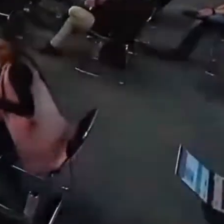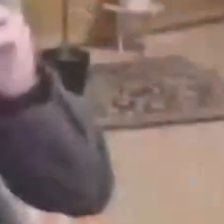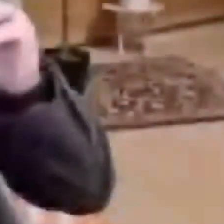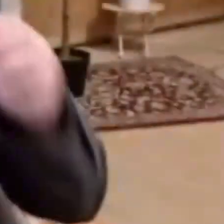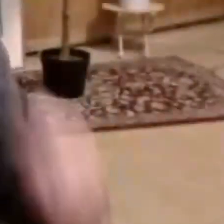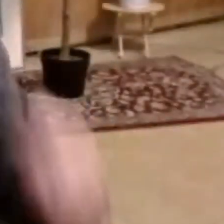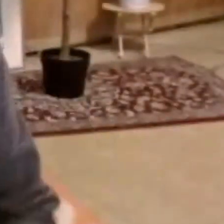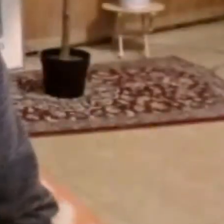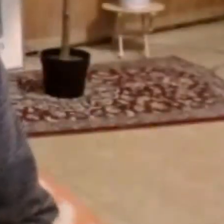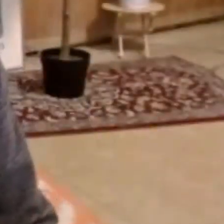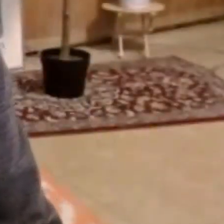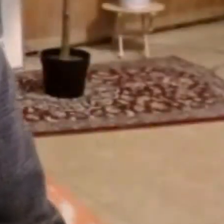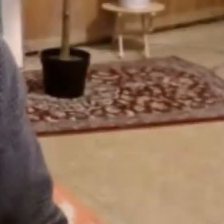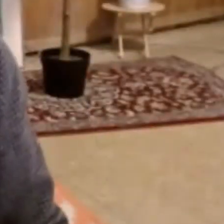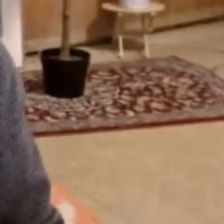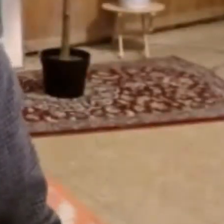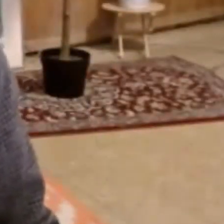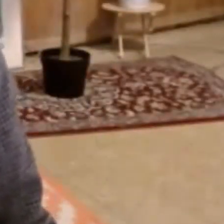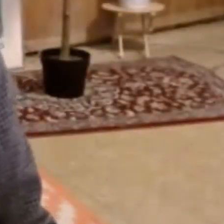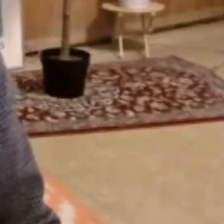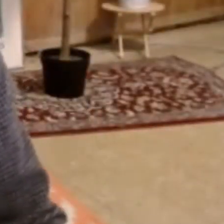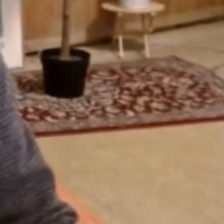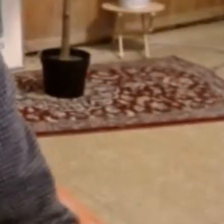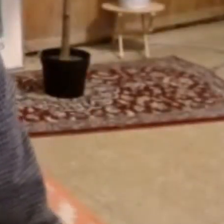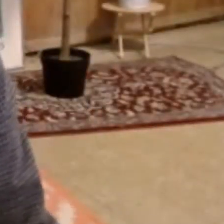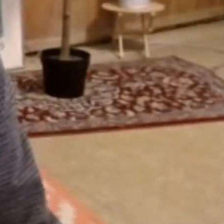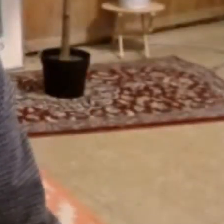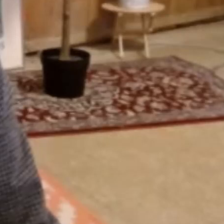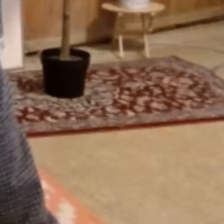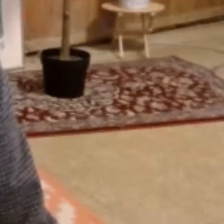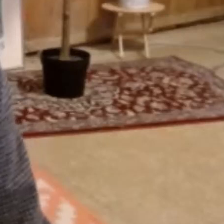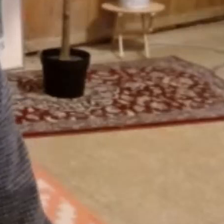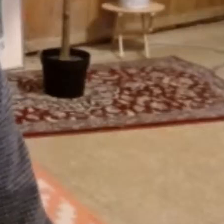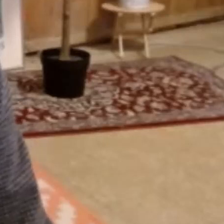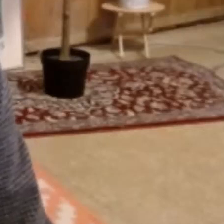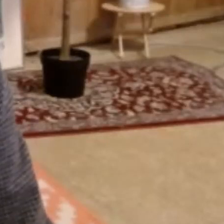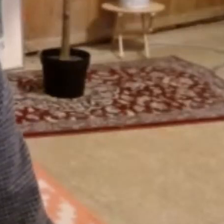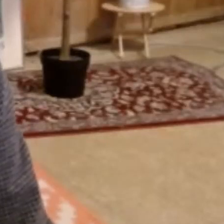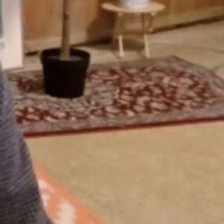Bueno, pues así concluye esta conferencia de prensa mañana del presidente Andrés Manuel López